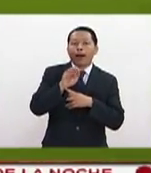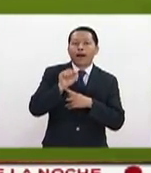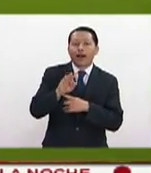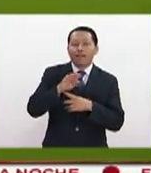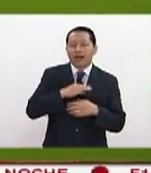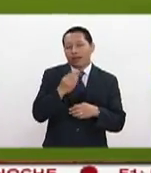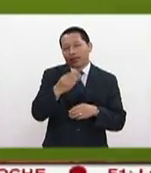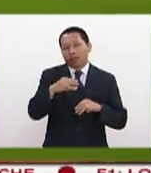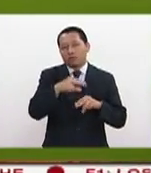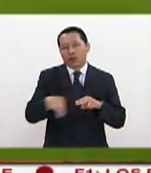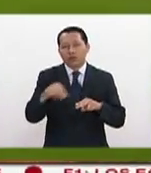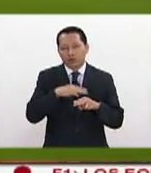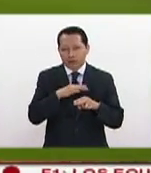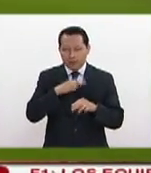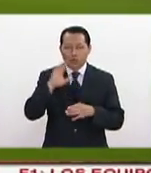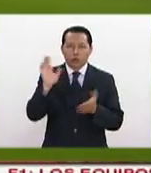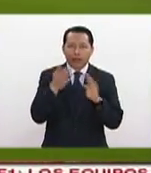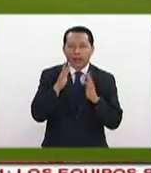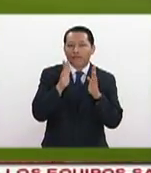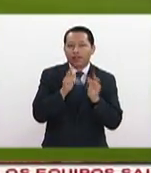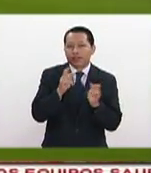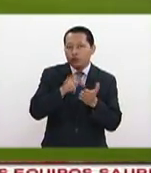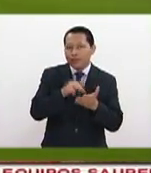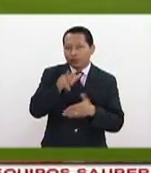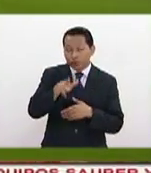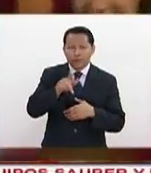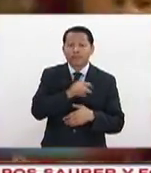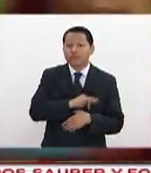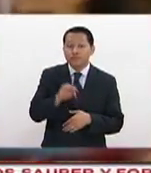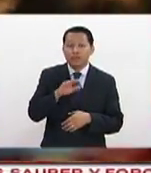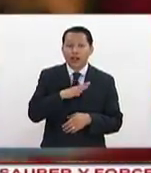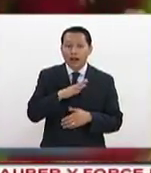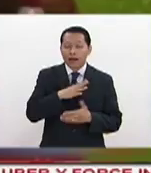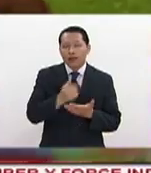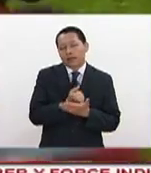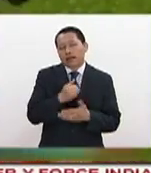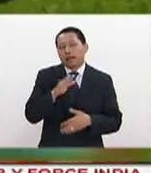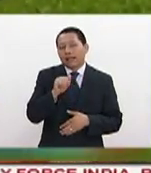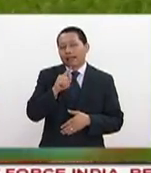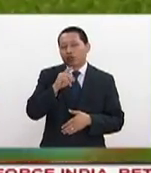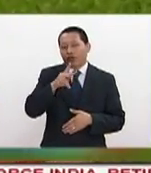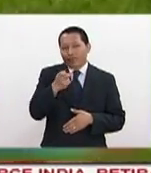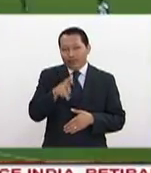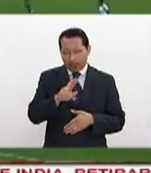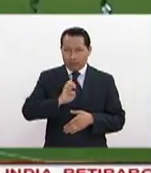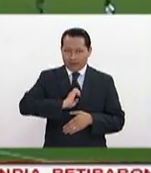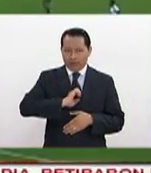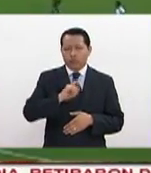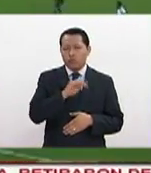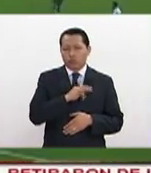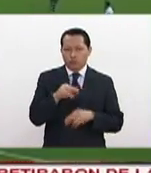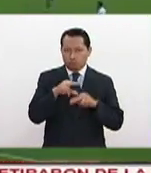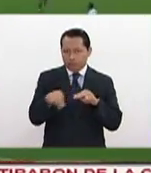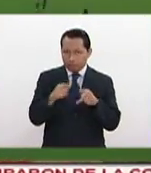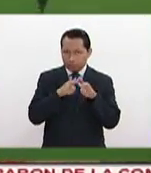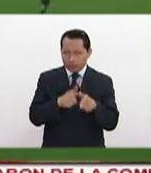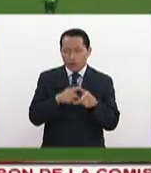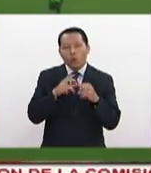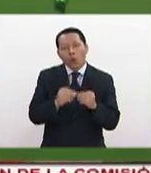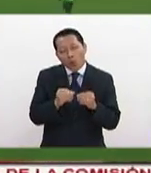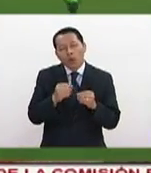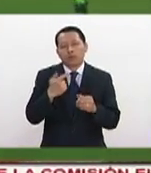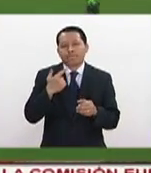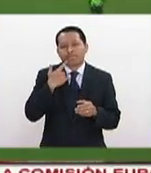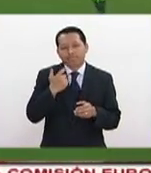3 boletos al Mundial de Francia 2018. En caso de victoria del equipo de Christopher Cuellar, asegurarían el boleto, de lo contrario tendrían que pelear